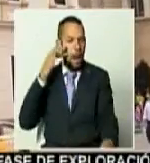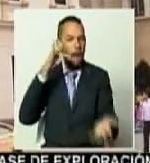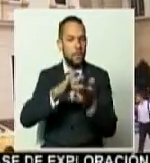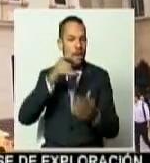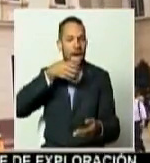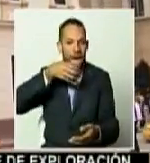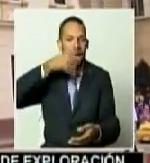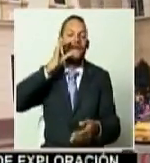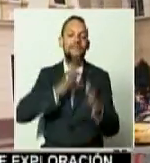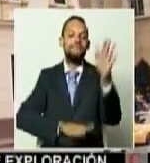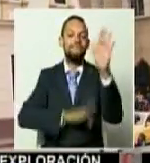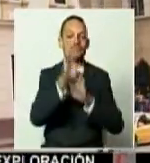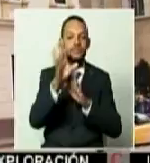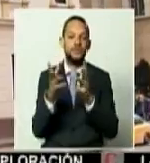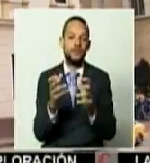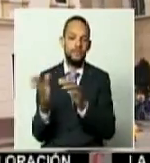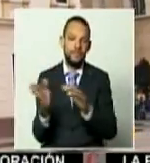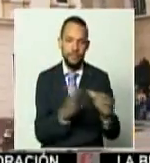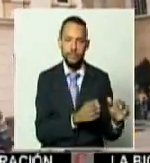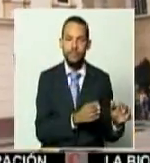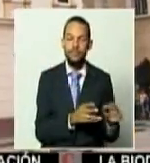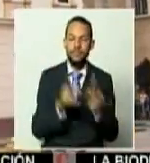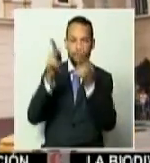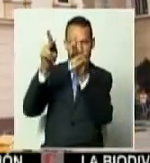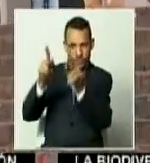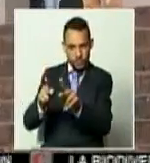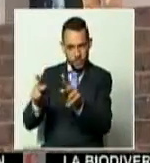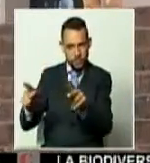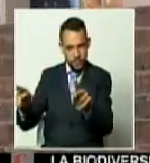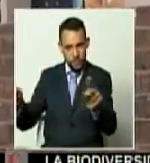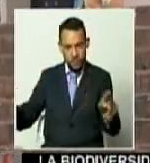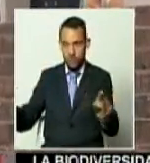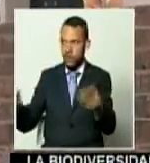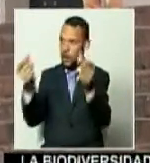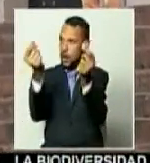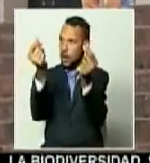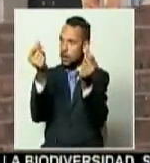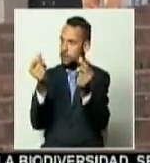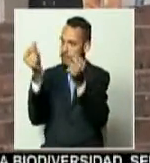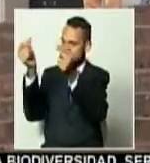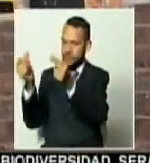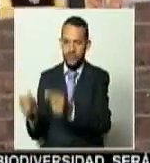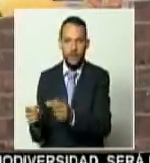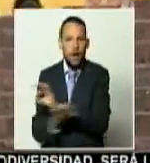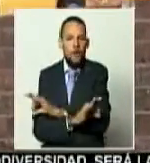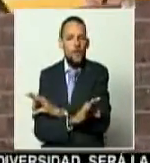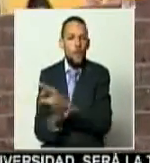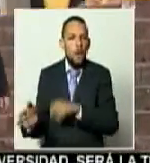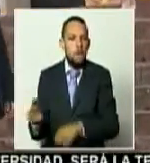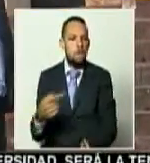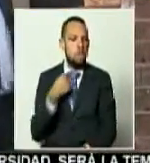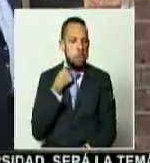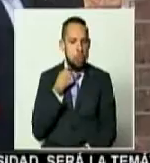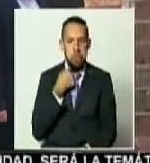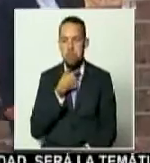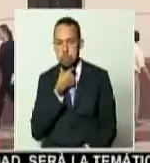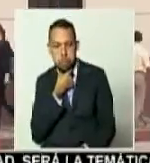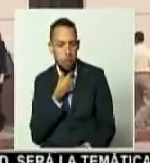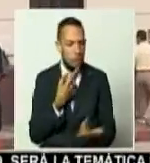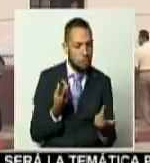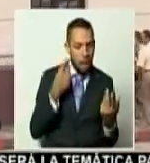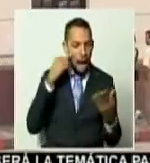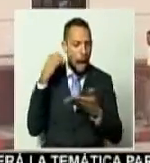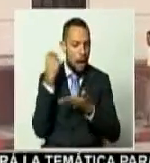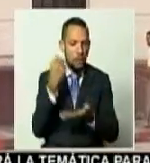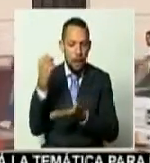metas. Por otra parte, la percepción de los ciudadanos es que el presupuesto en el departamento nunca alcanza o no se destina a los sectores